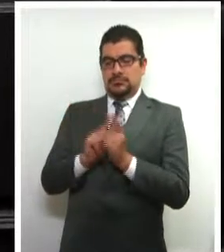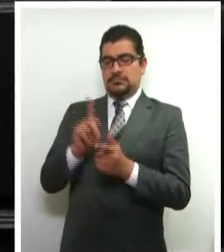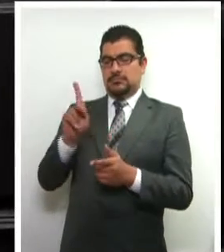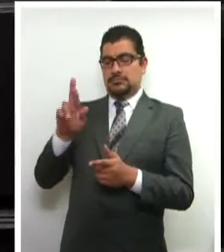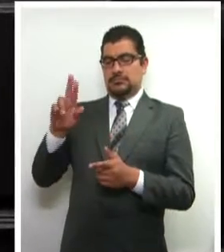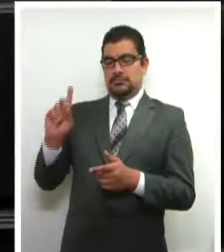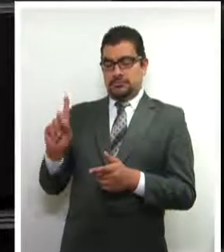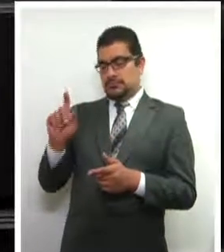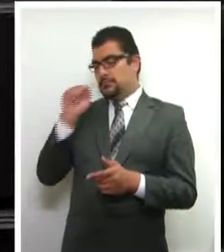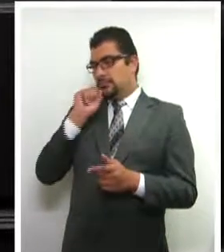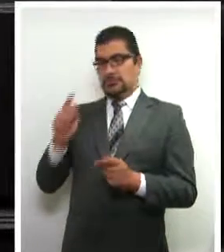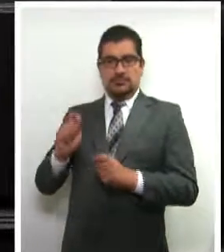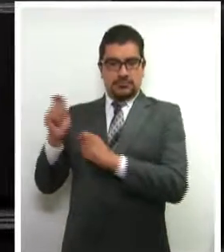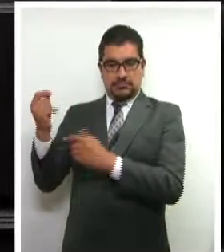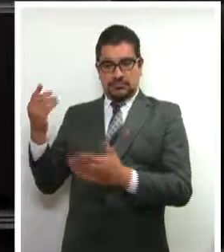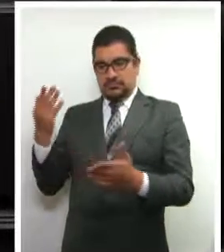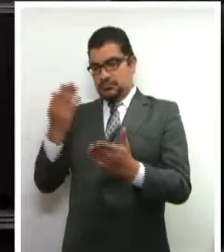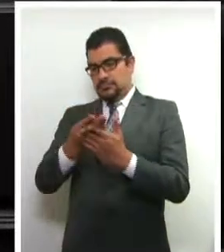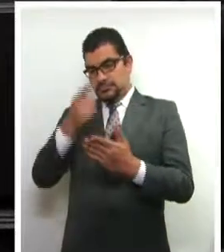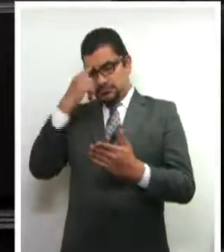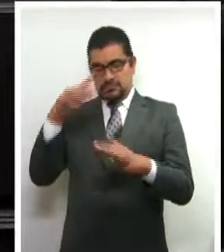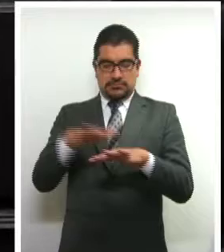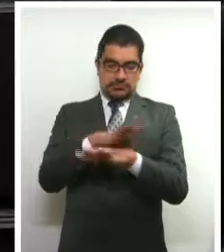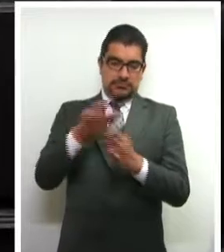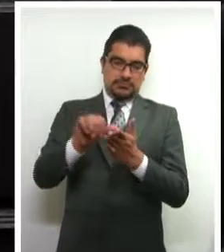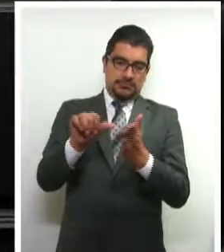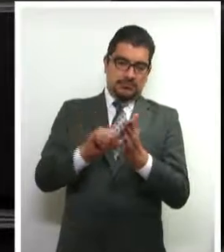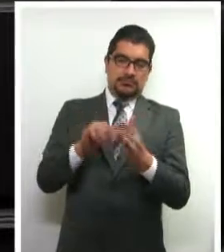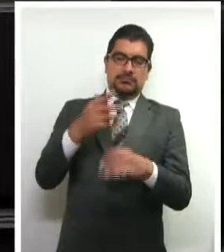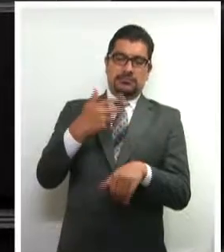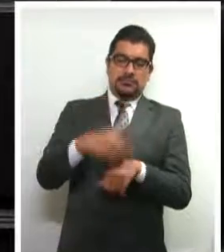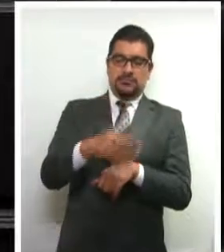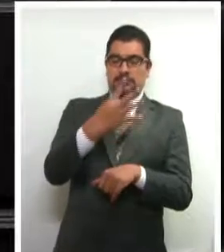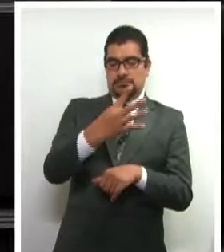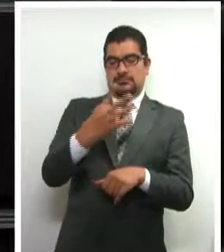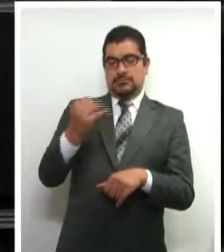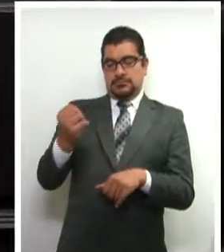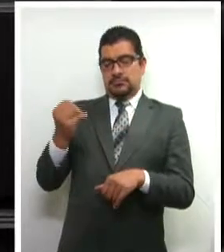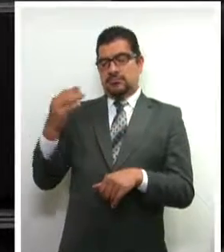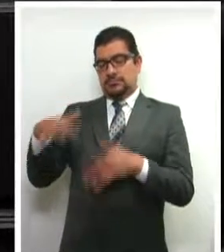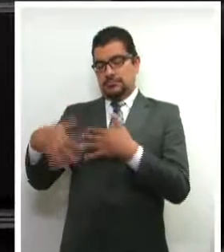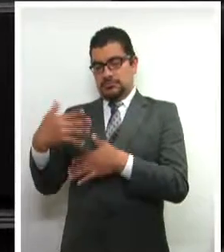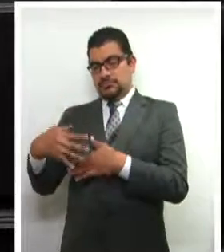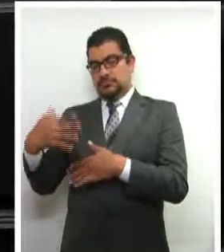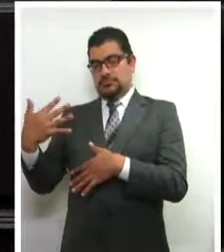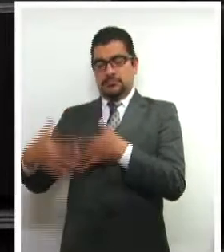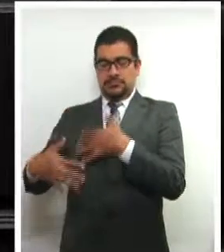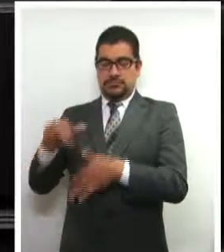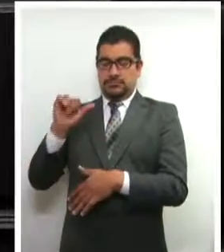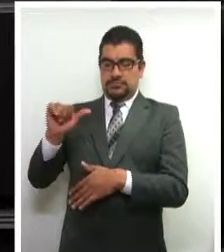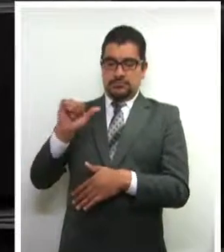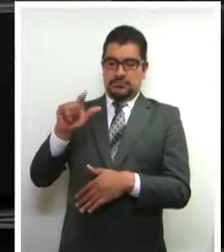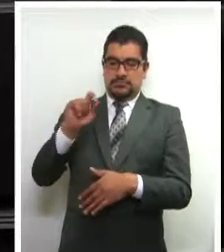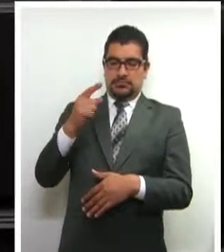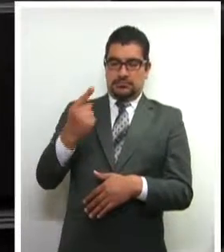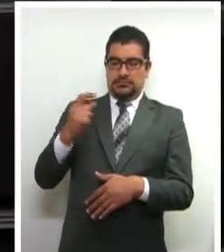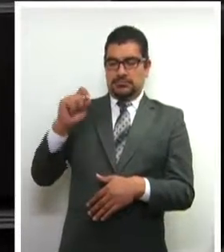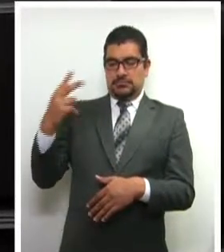Democrática, iniciativa con proyecto de decreto por el que se modifican los artículos 4, 9, 14, 15, 17, 21,